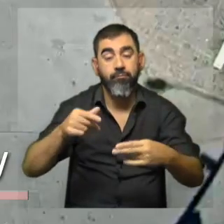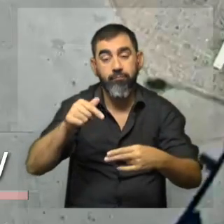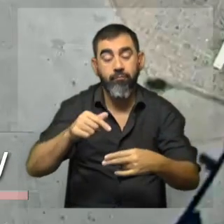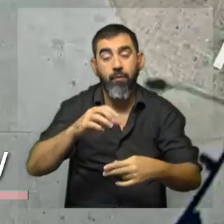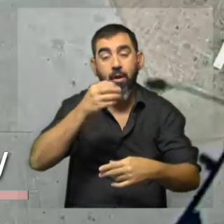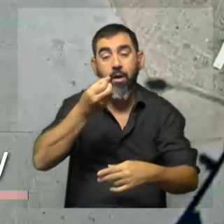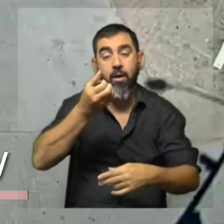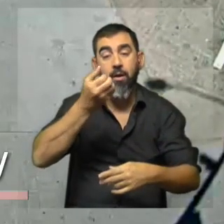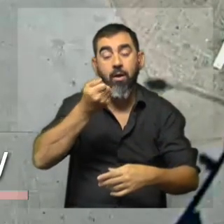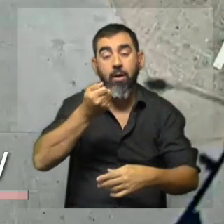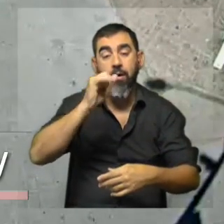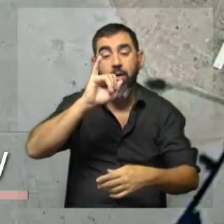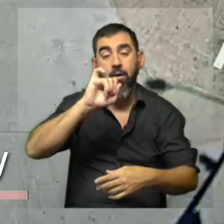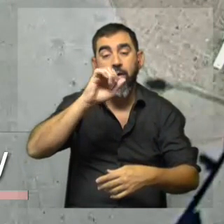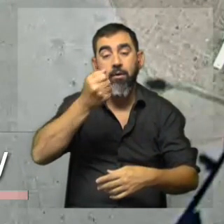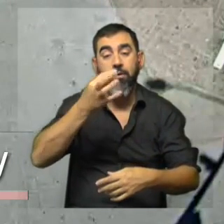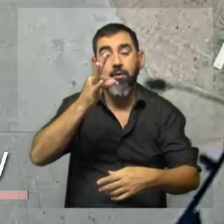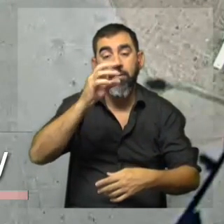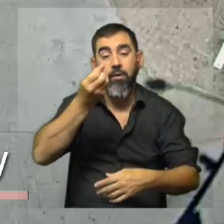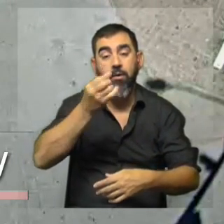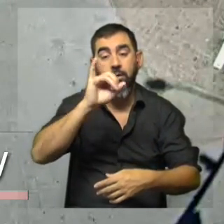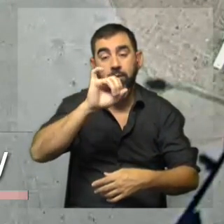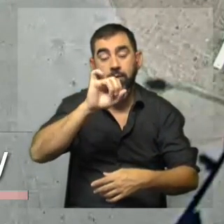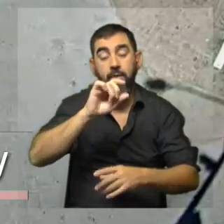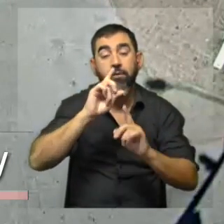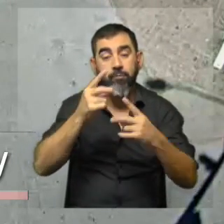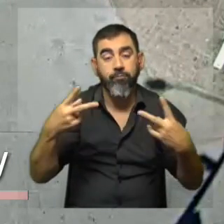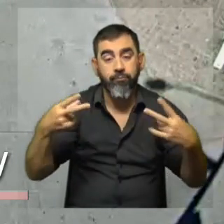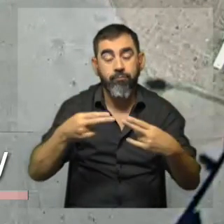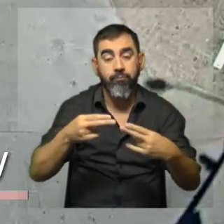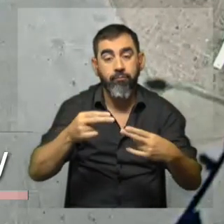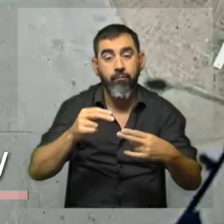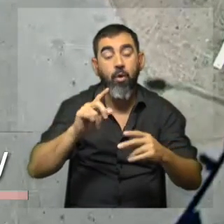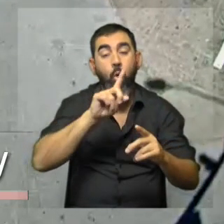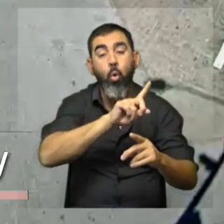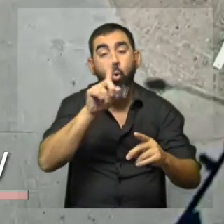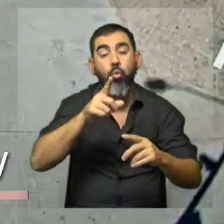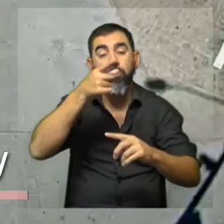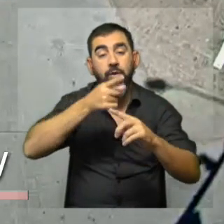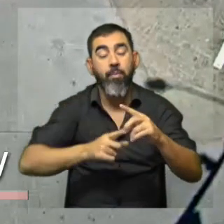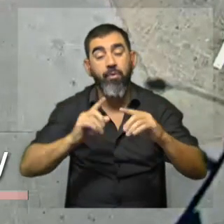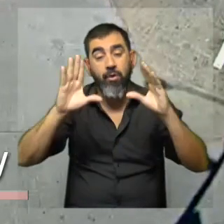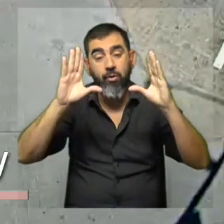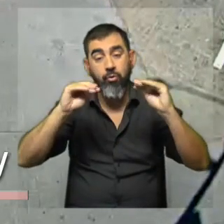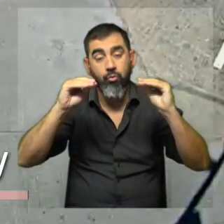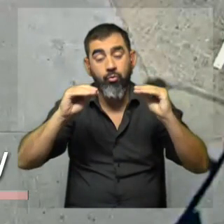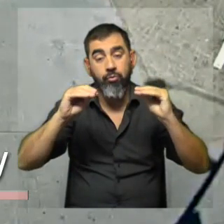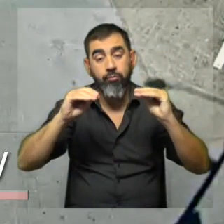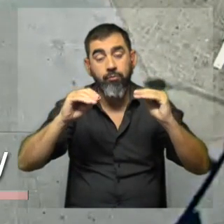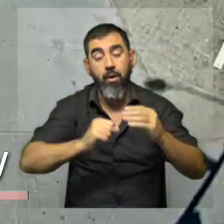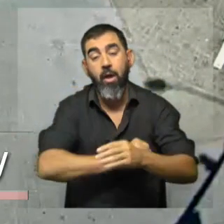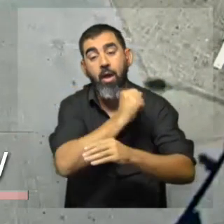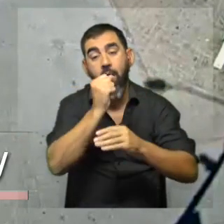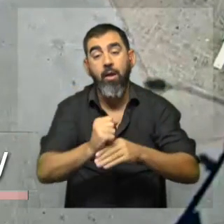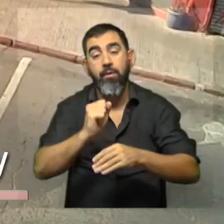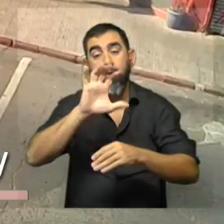Yatay, entre Floro Costa y Marcelino Sosa. Esto, digo, es desde las 23:30 a las